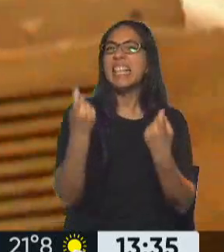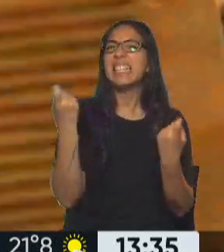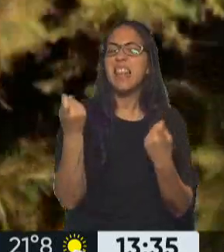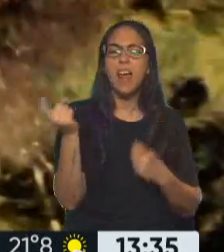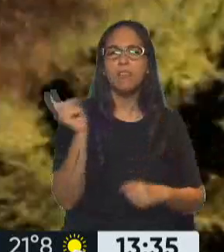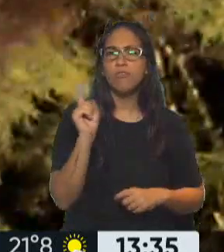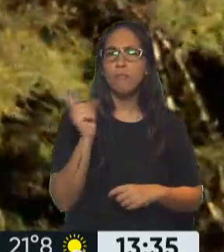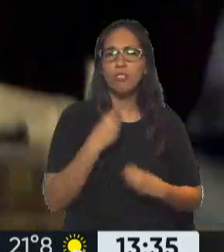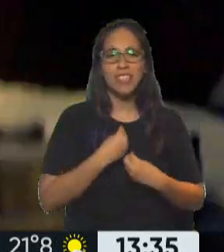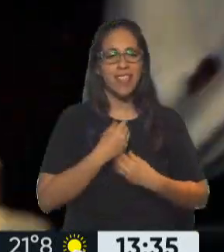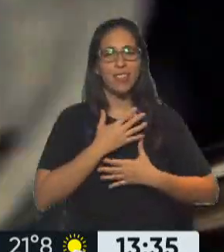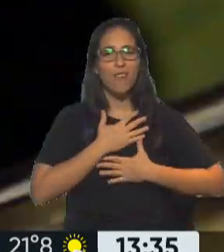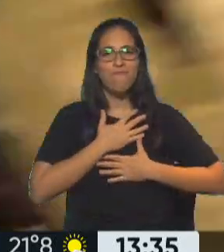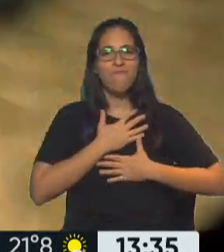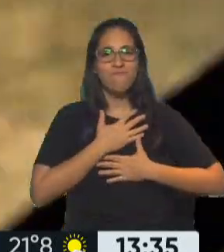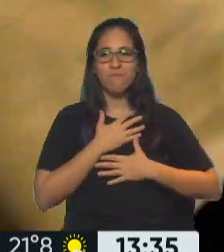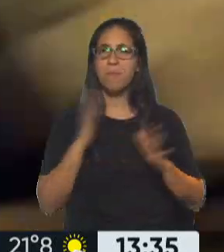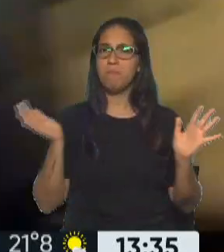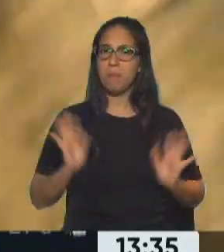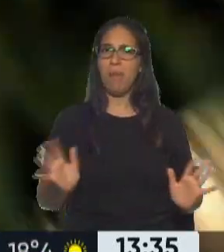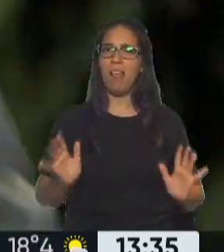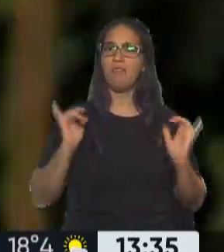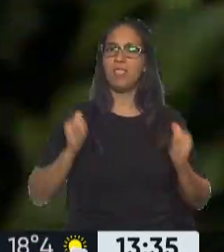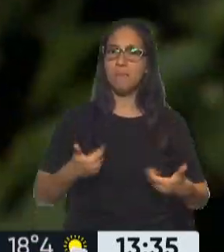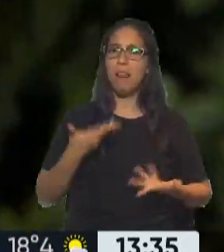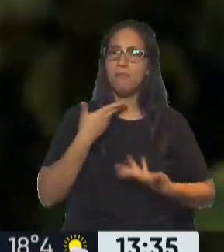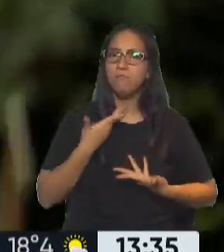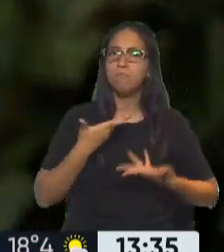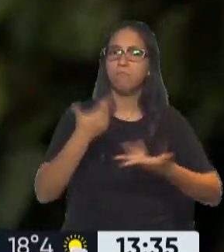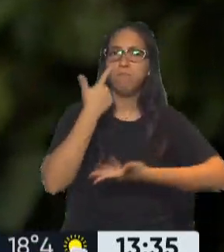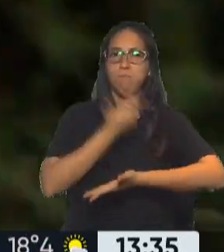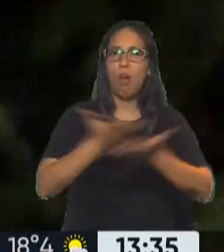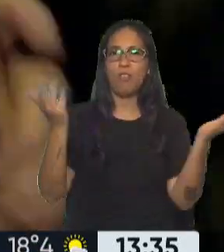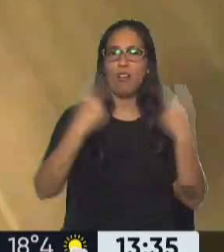siento muy preparado para compartir esos momentos íntimos.